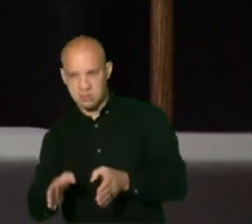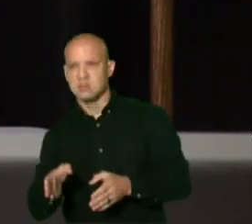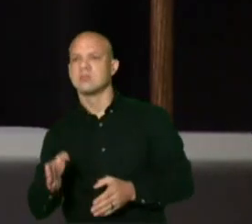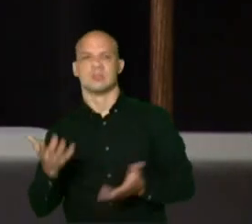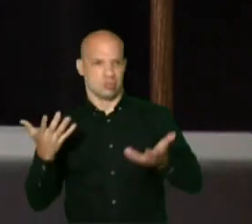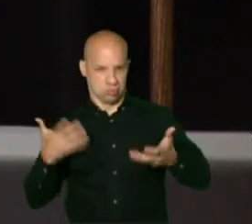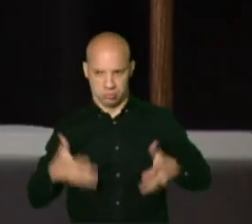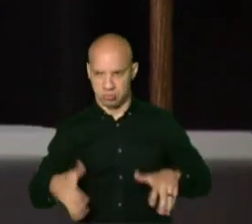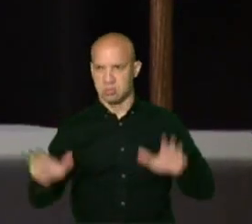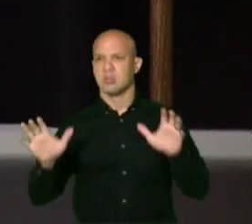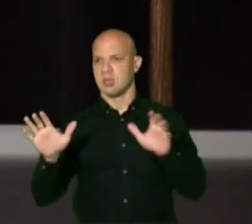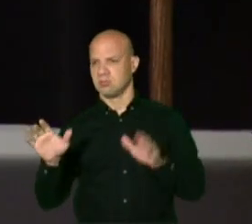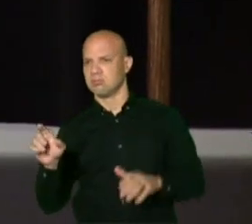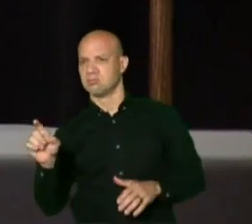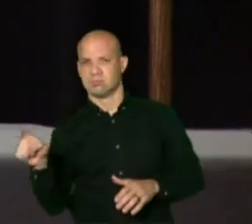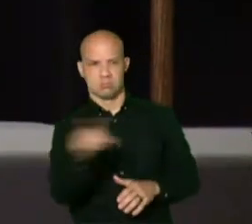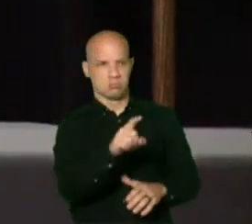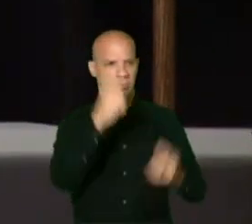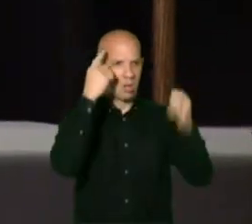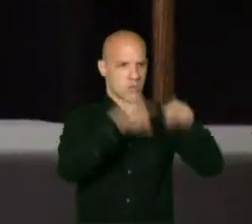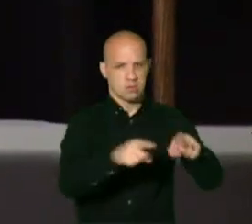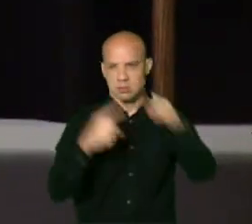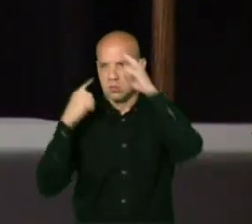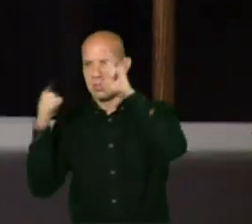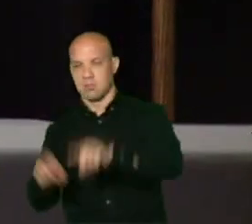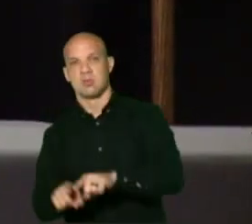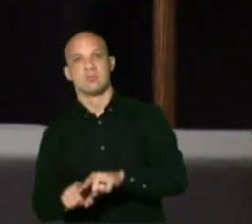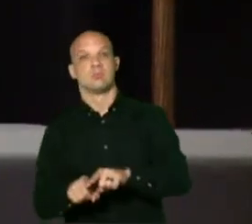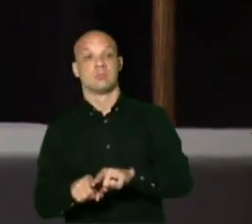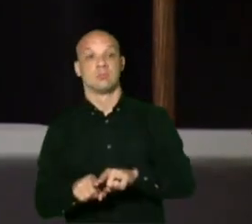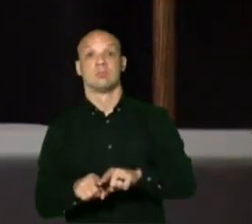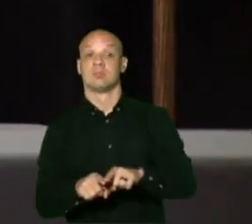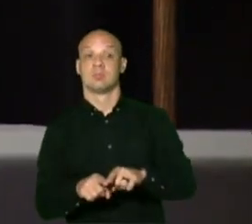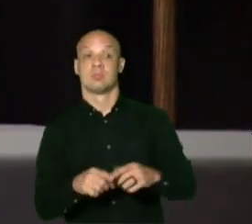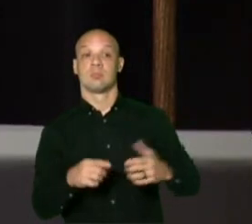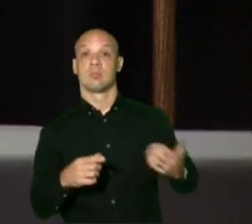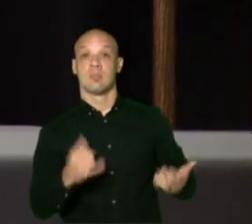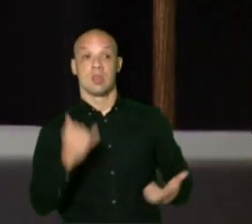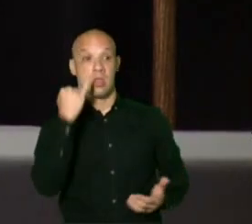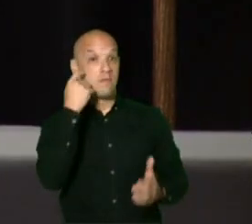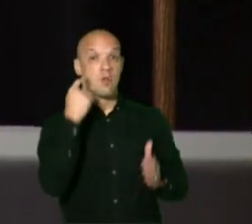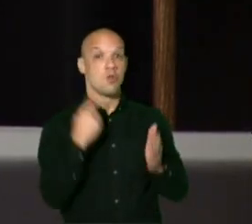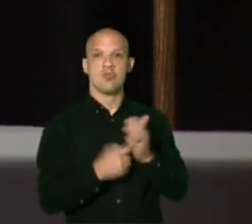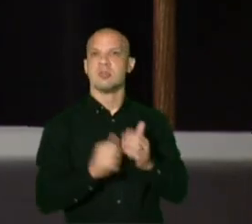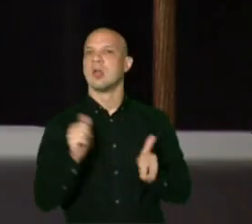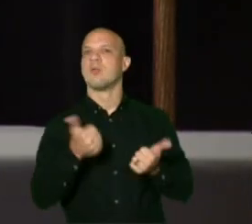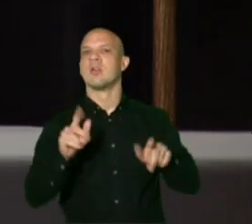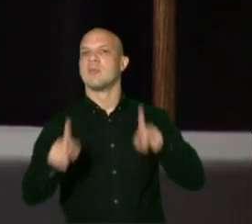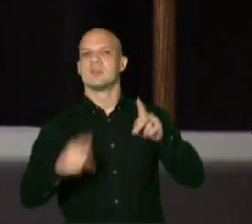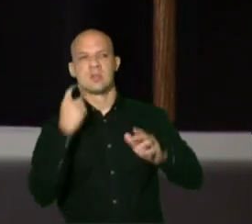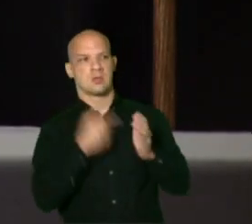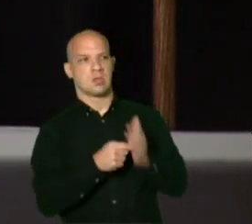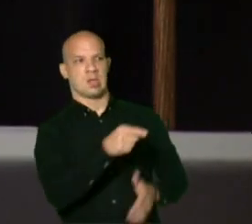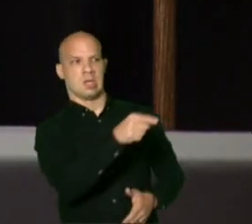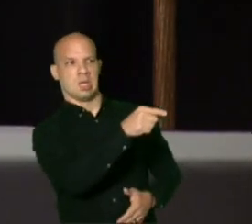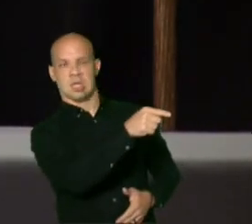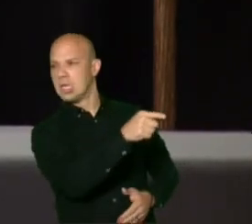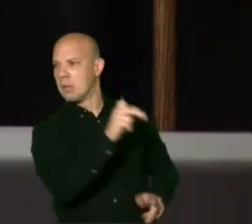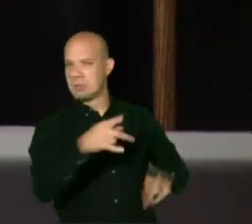un llamado a la ciudadanía que cuando observe el cumplimiento de la misma se pueda comunicar al 343-2020 de